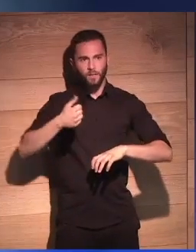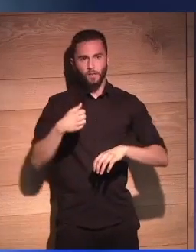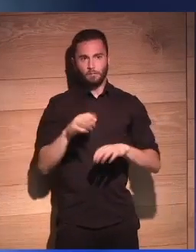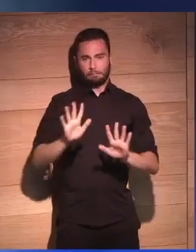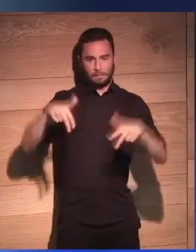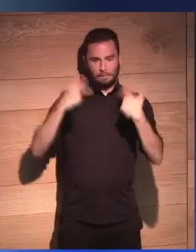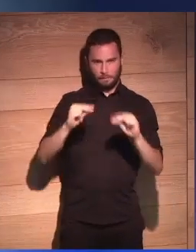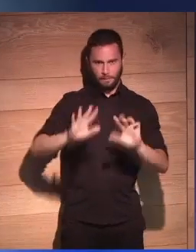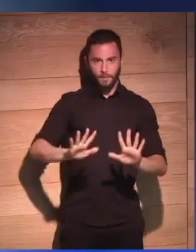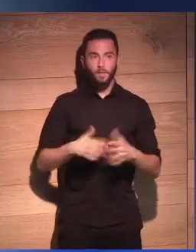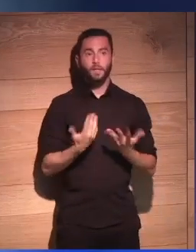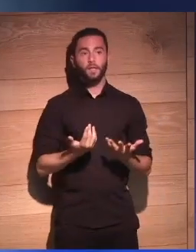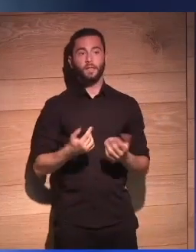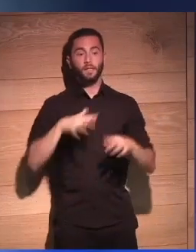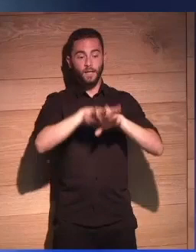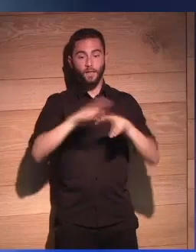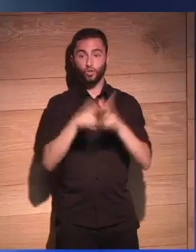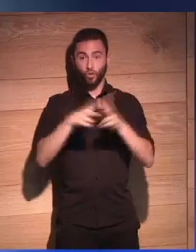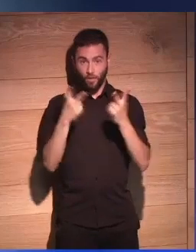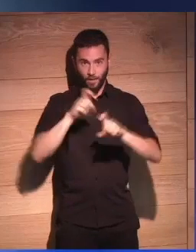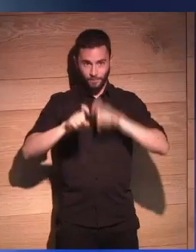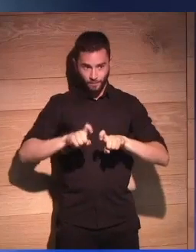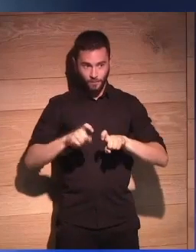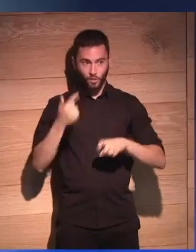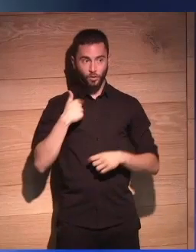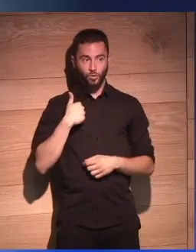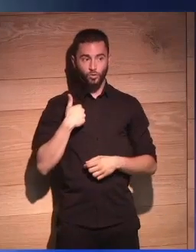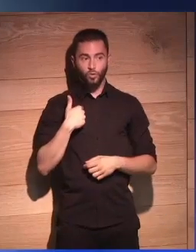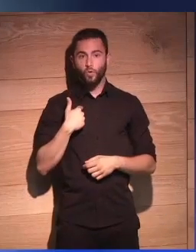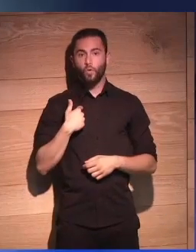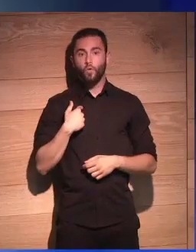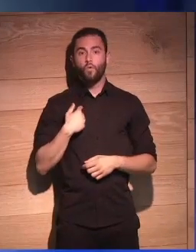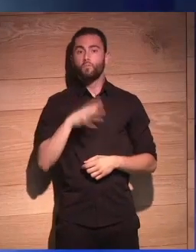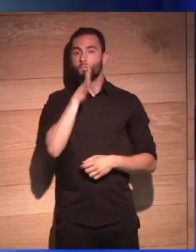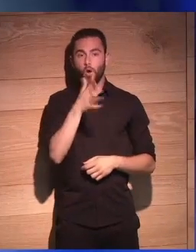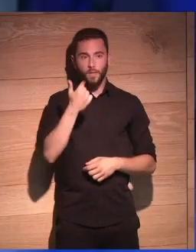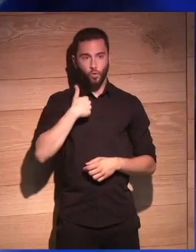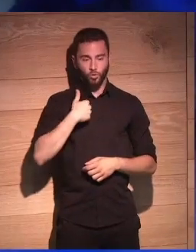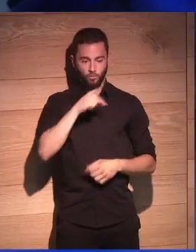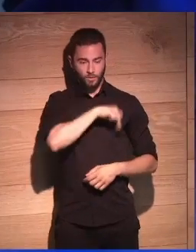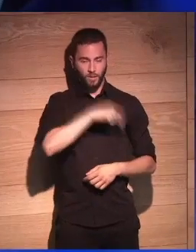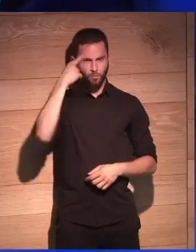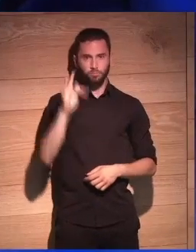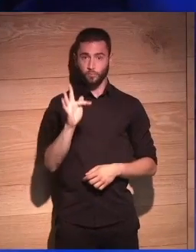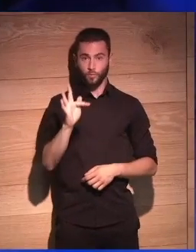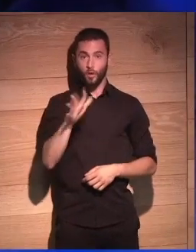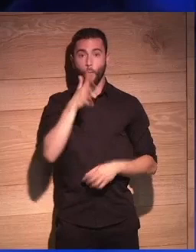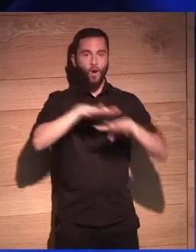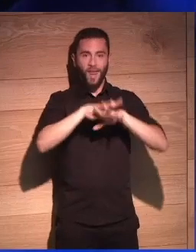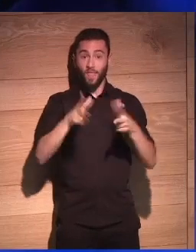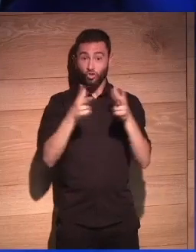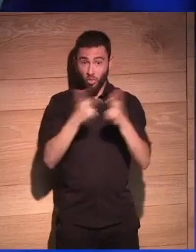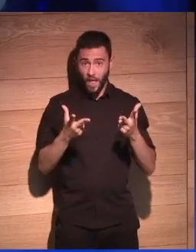punto. Volviendo al tema de las redes sociales, una de las razones por las cuales me siento tan optimista es que es por las